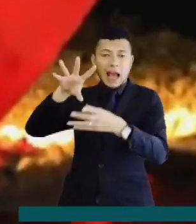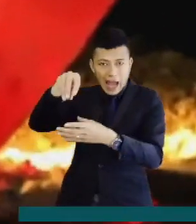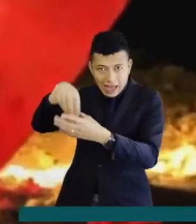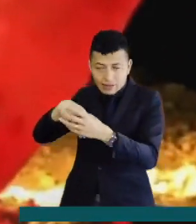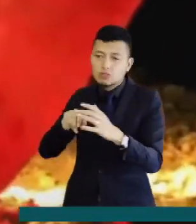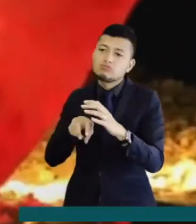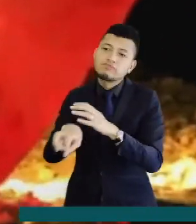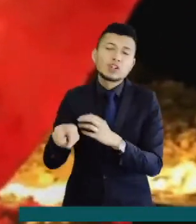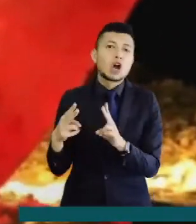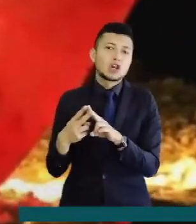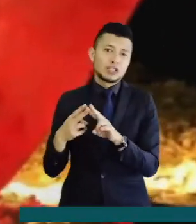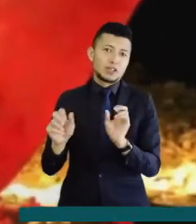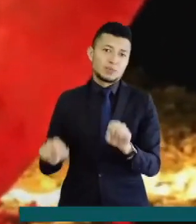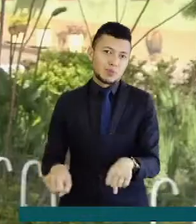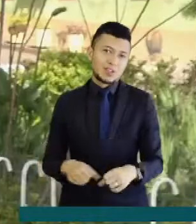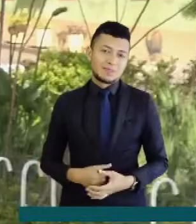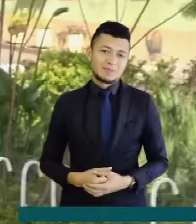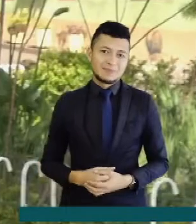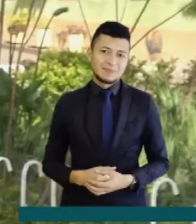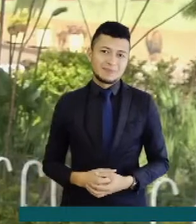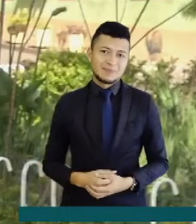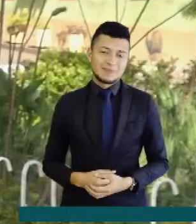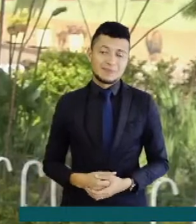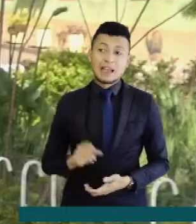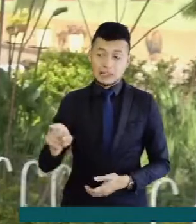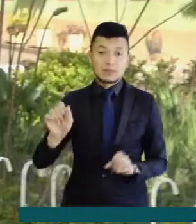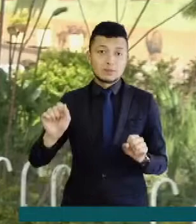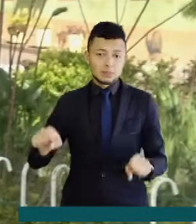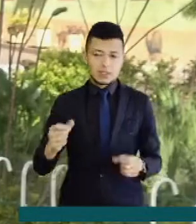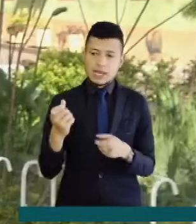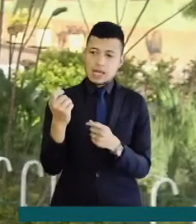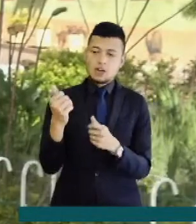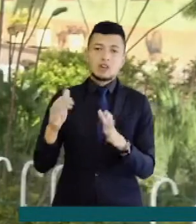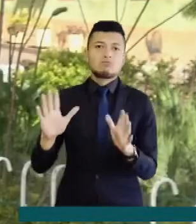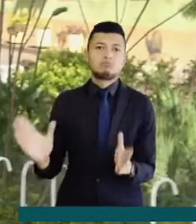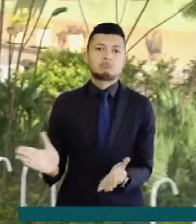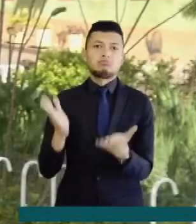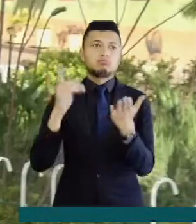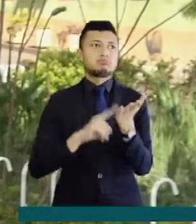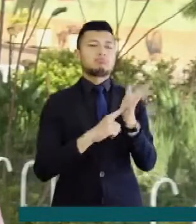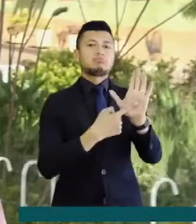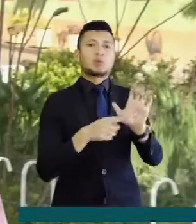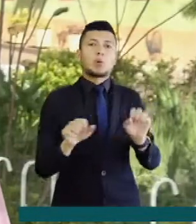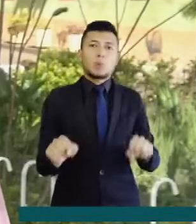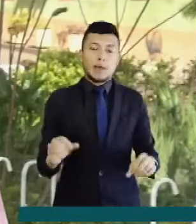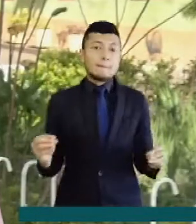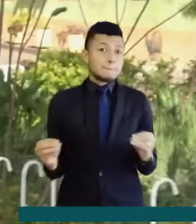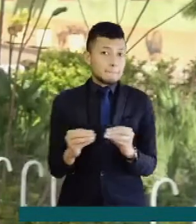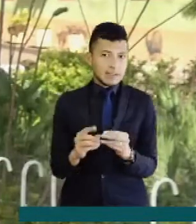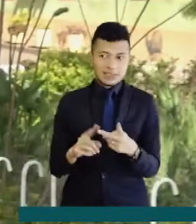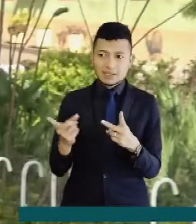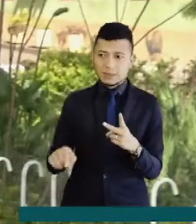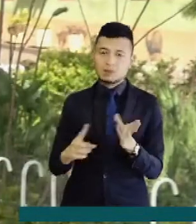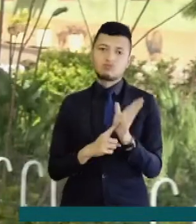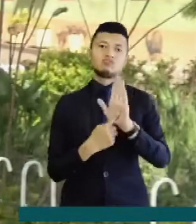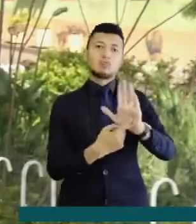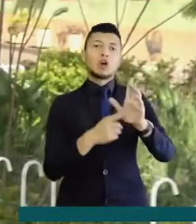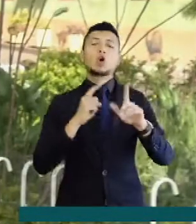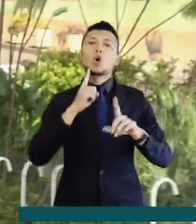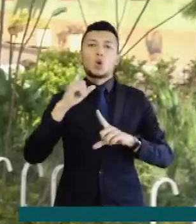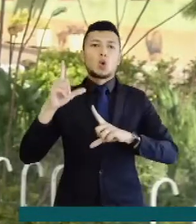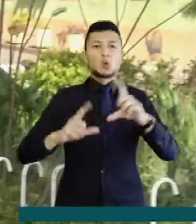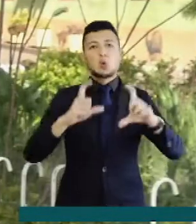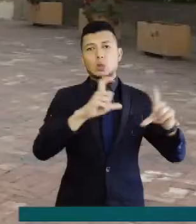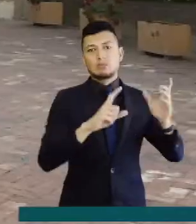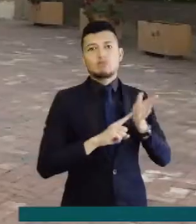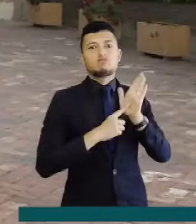encuentra dentro de la mina. Esto da un potencial para que nosotros tengamos una reactivación económica y poder mostrarnos turísticamente un